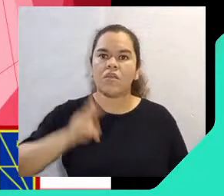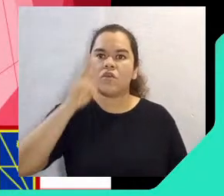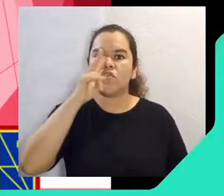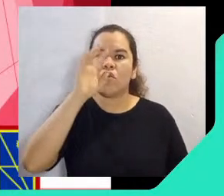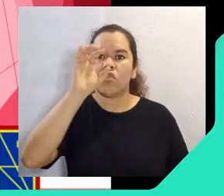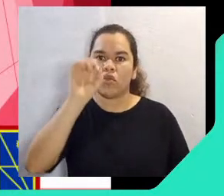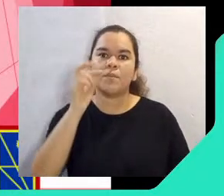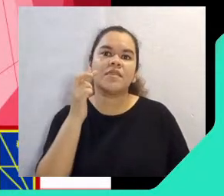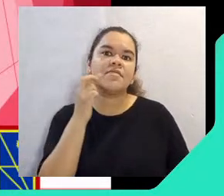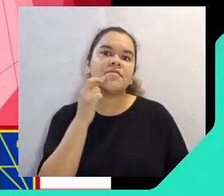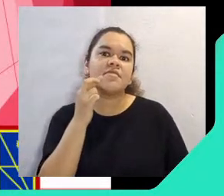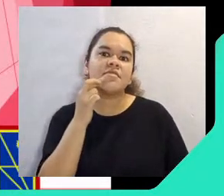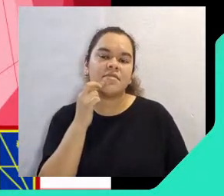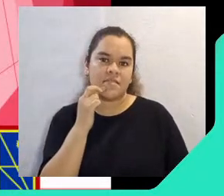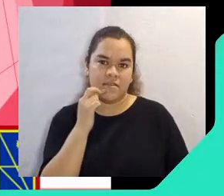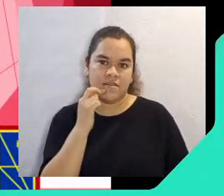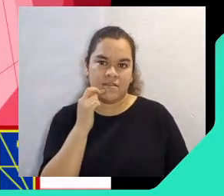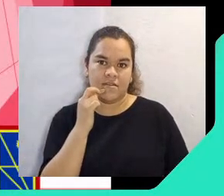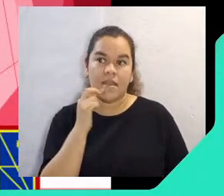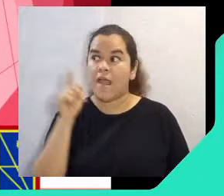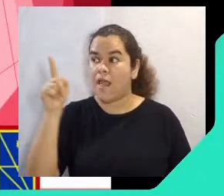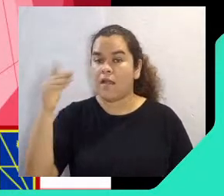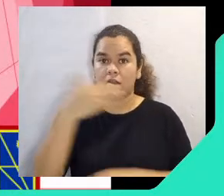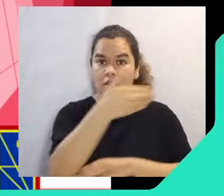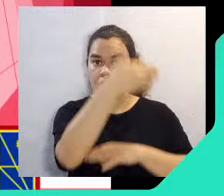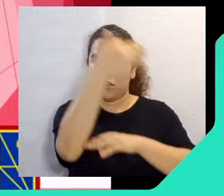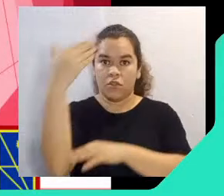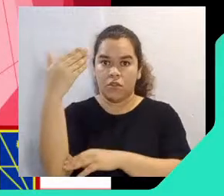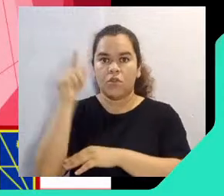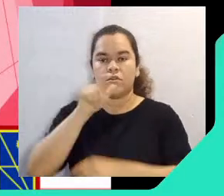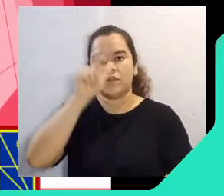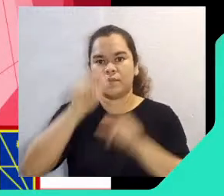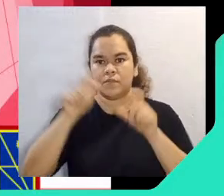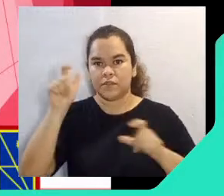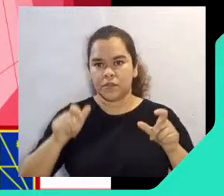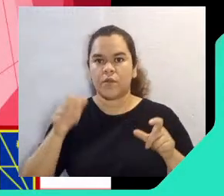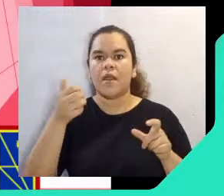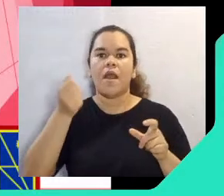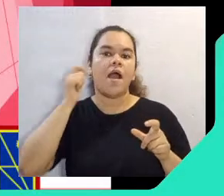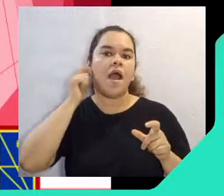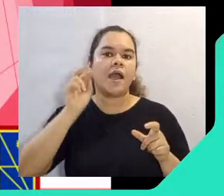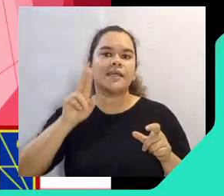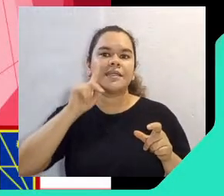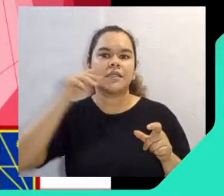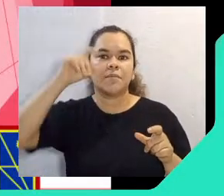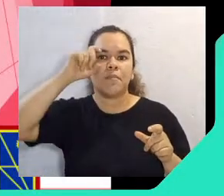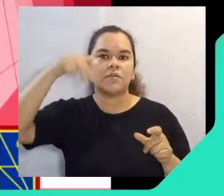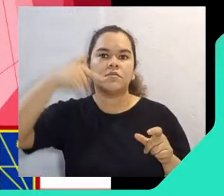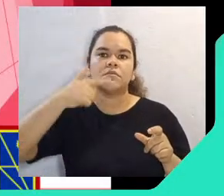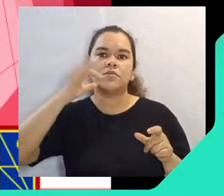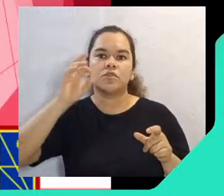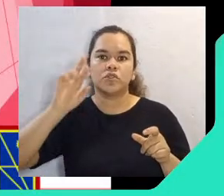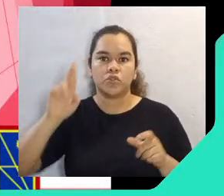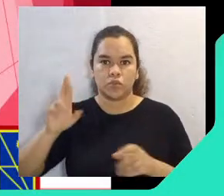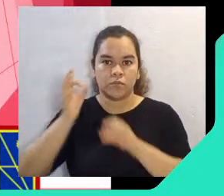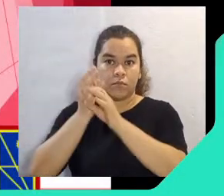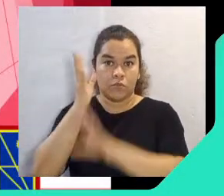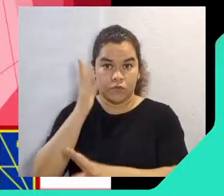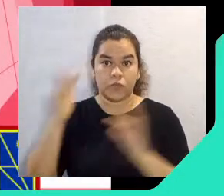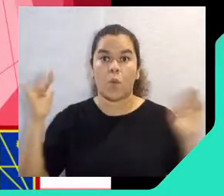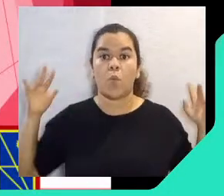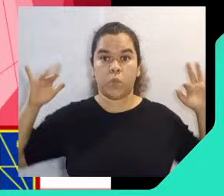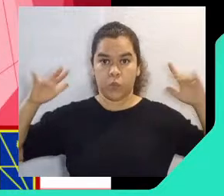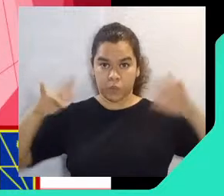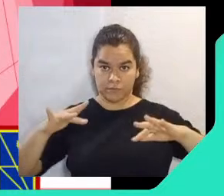2019, el Congreso Nacional de Ingeniería en Agrimensura, donde que no solo profesionales de la